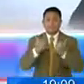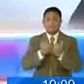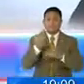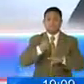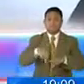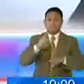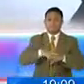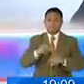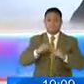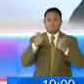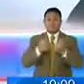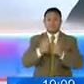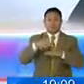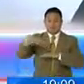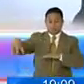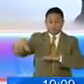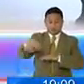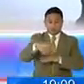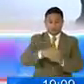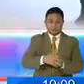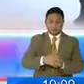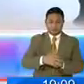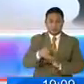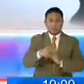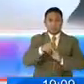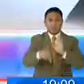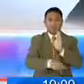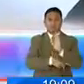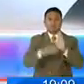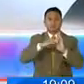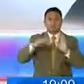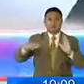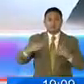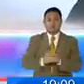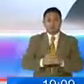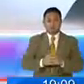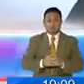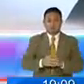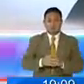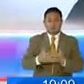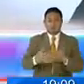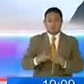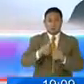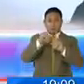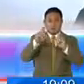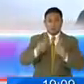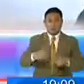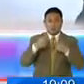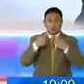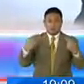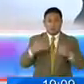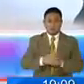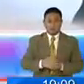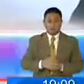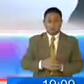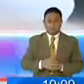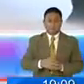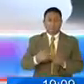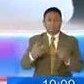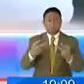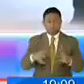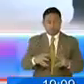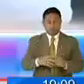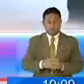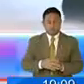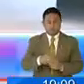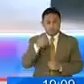nacionales, asambleístas provinciales, de parlamentarios andinos y la papeleta de la consulta popular que vamos a tener también para